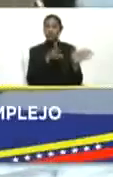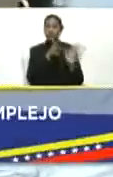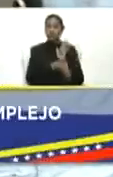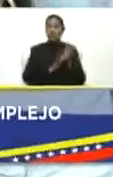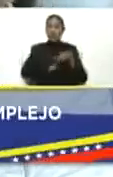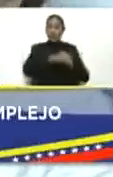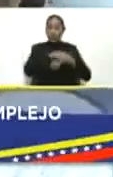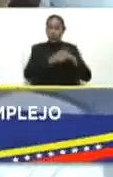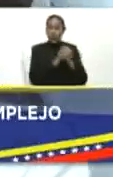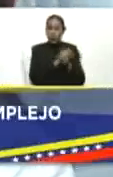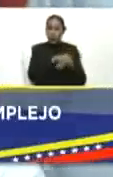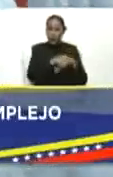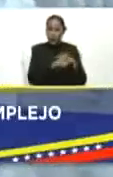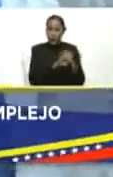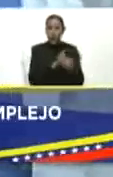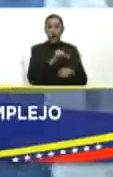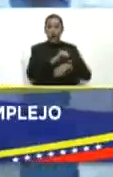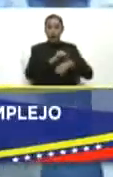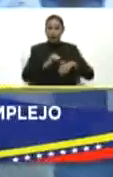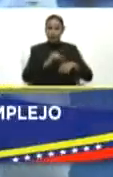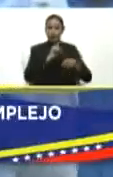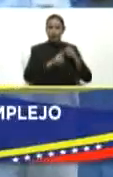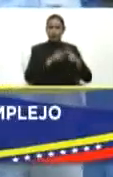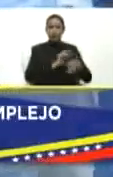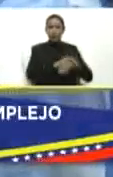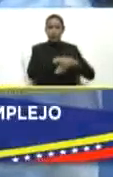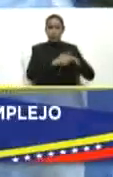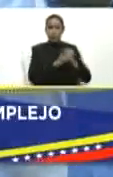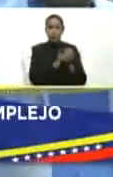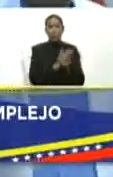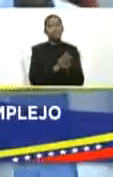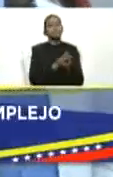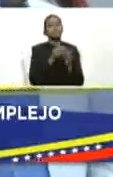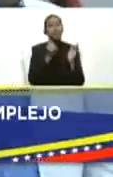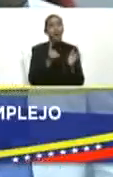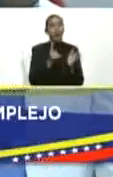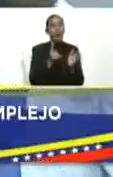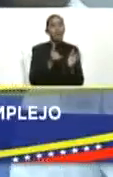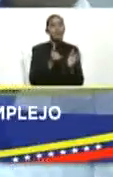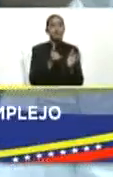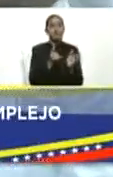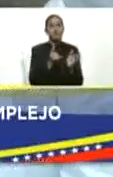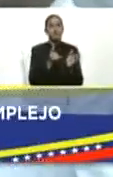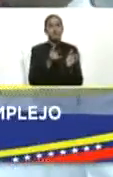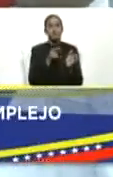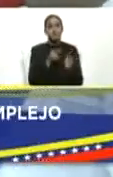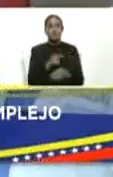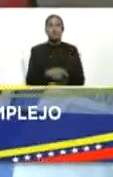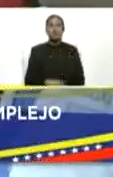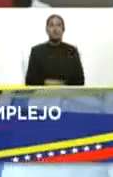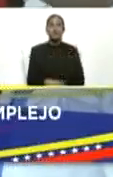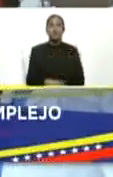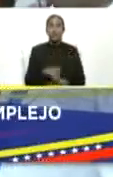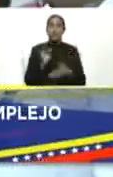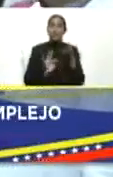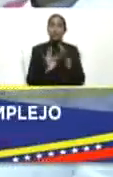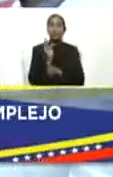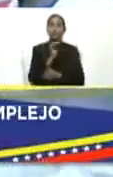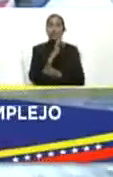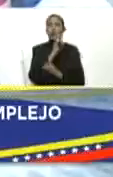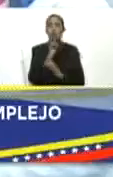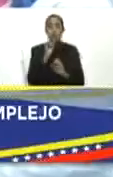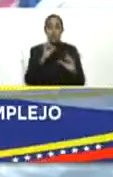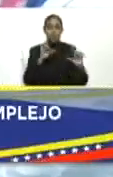Lavabo quirúrgico. Correcto. El área de pre y post. Fundación, dejad a los niños venir a mí. Así dijo nuestro